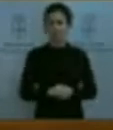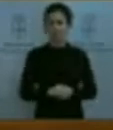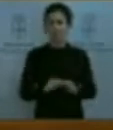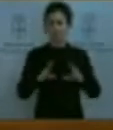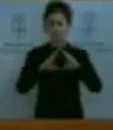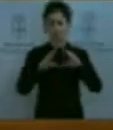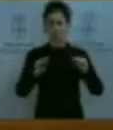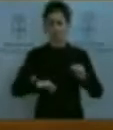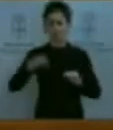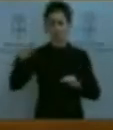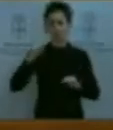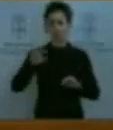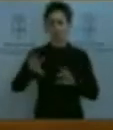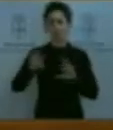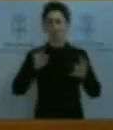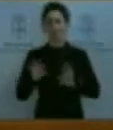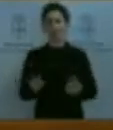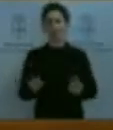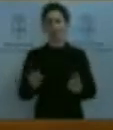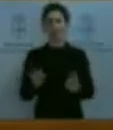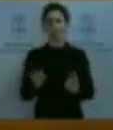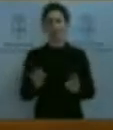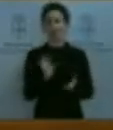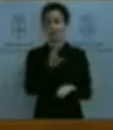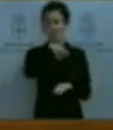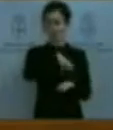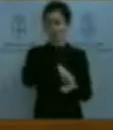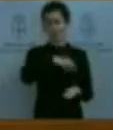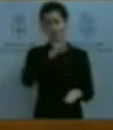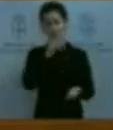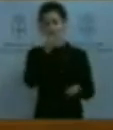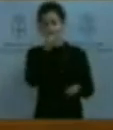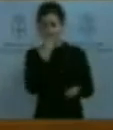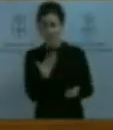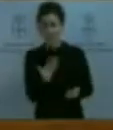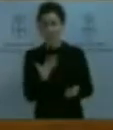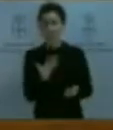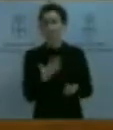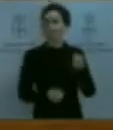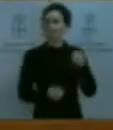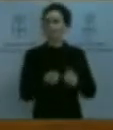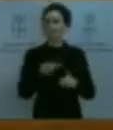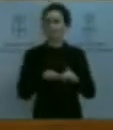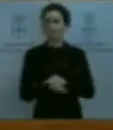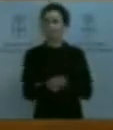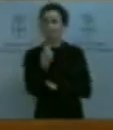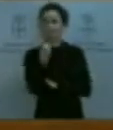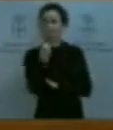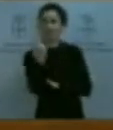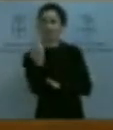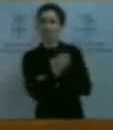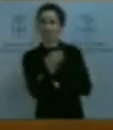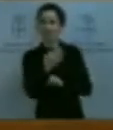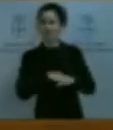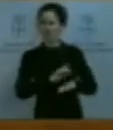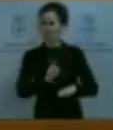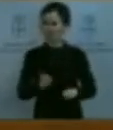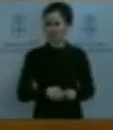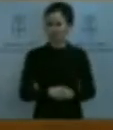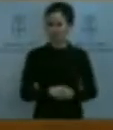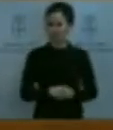sea, no hay una prueba única para acceder a ese distrito único. No es muy lógico que si un alumno de Canarias o un alumno de Extremadura quiere